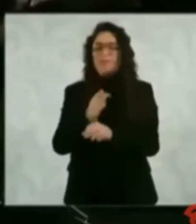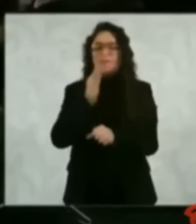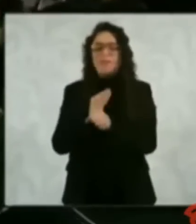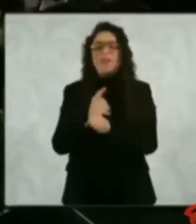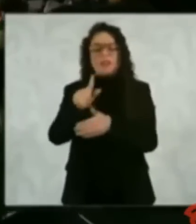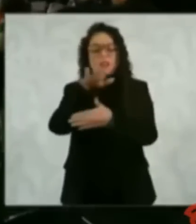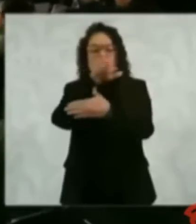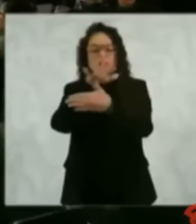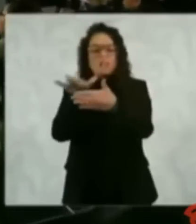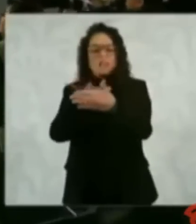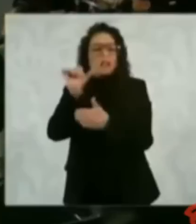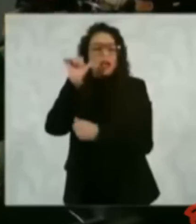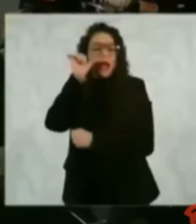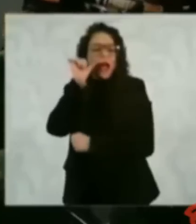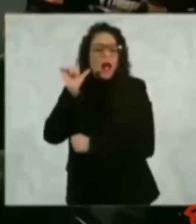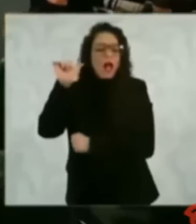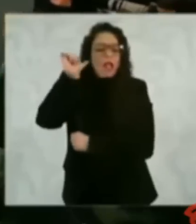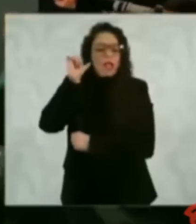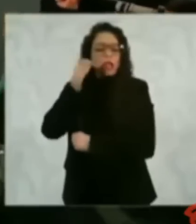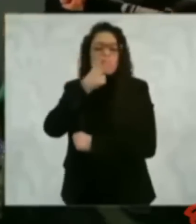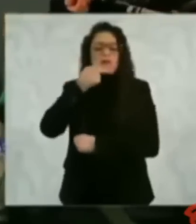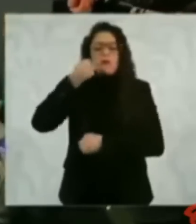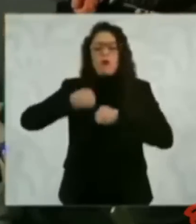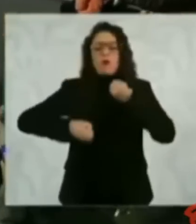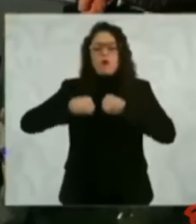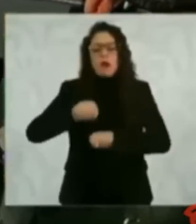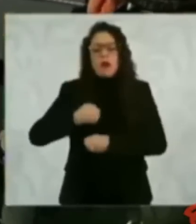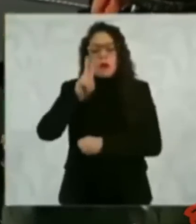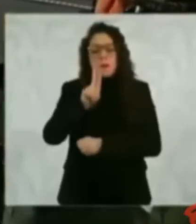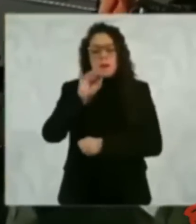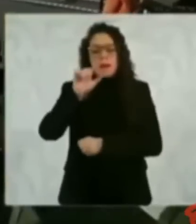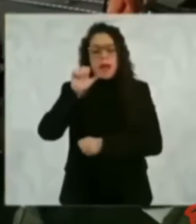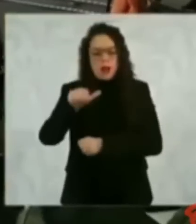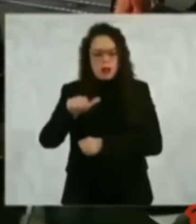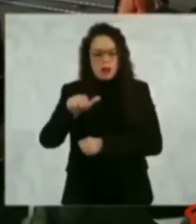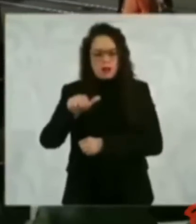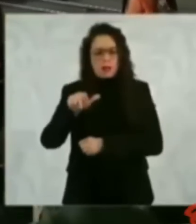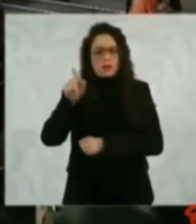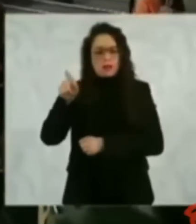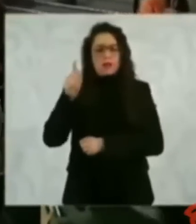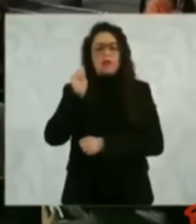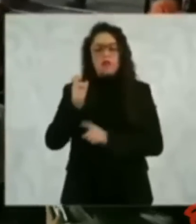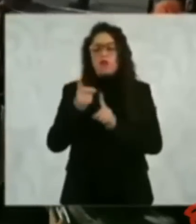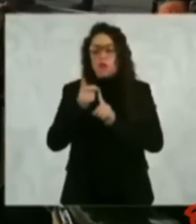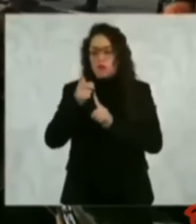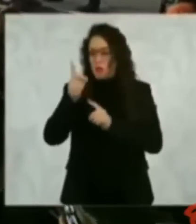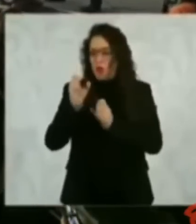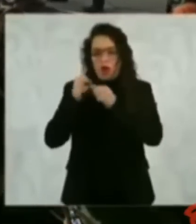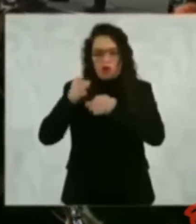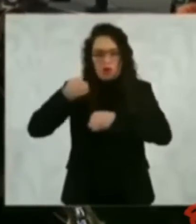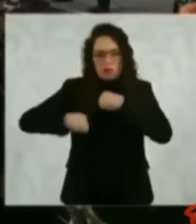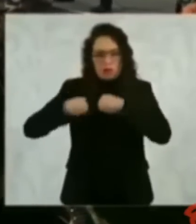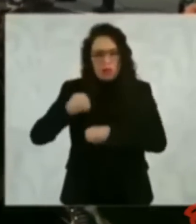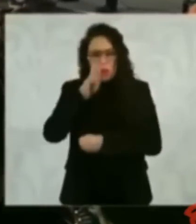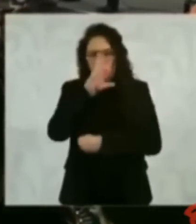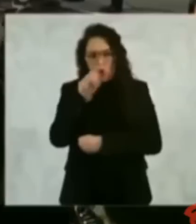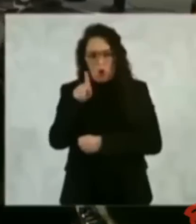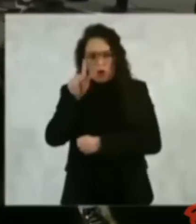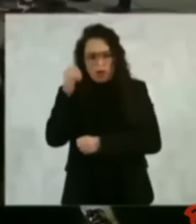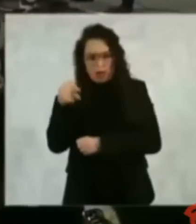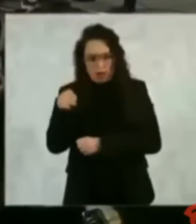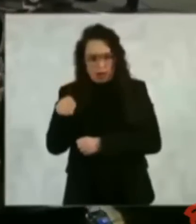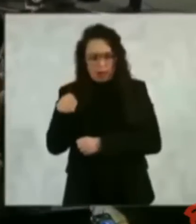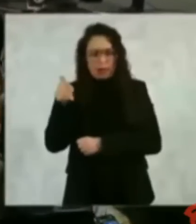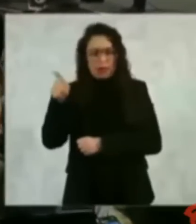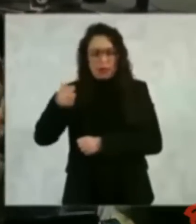el día de ayer el juez Brian Cogan en la Corte de Brooklyn sentenció a Genaro